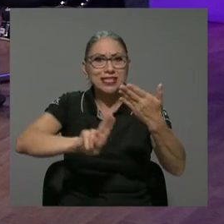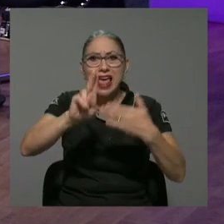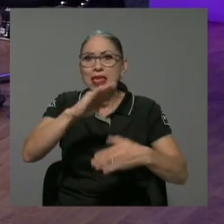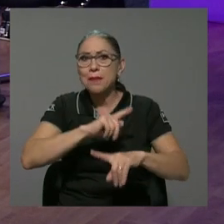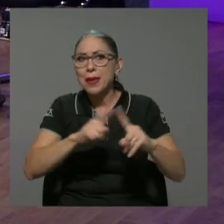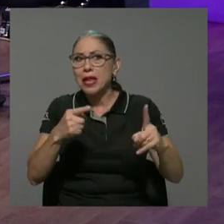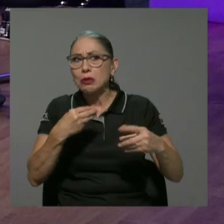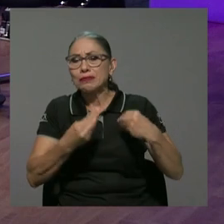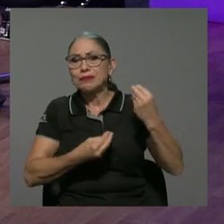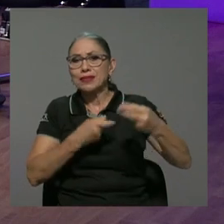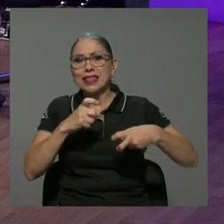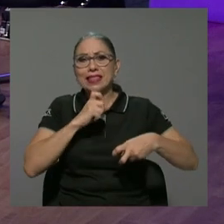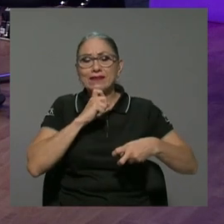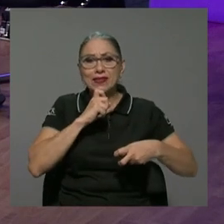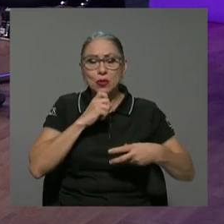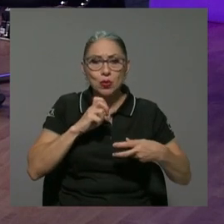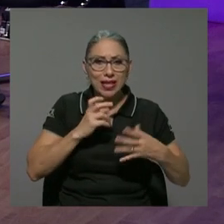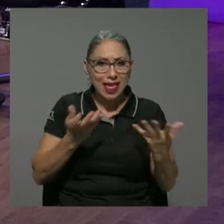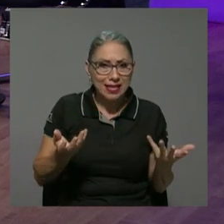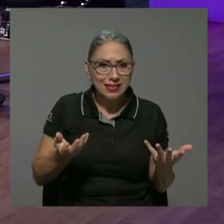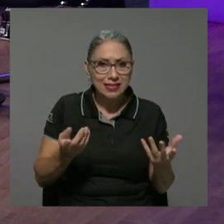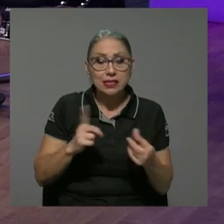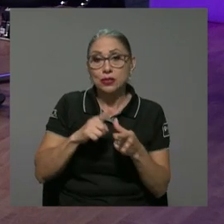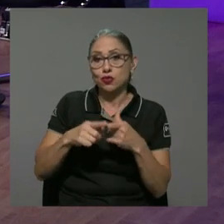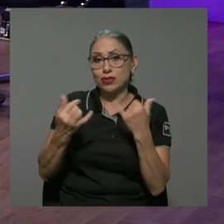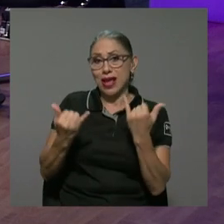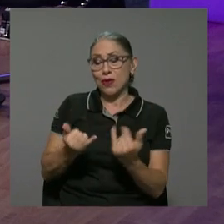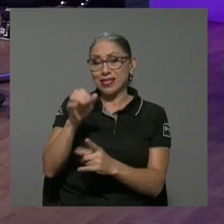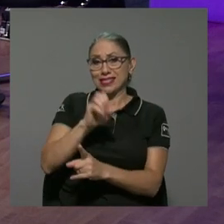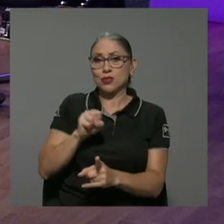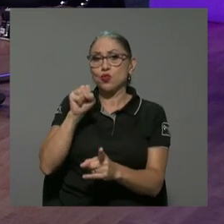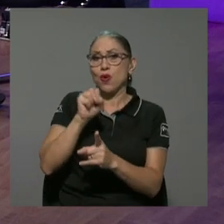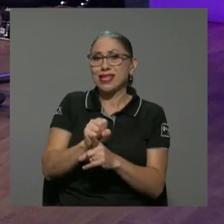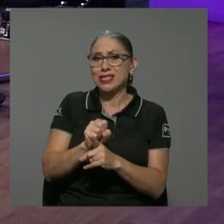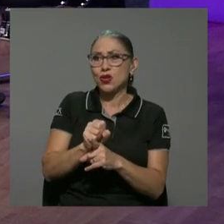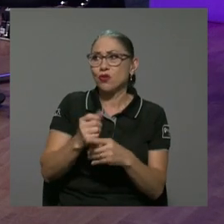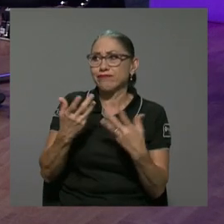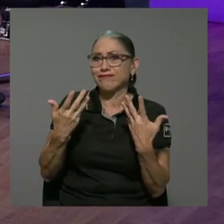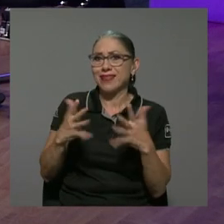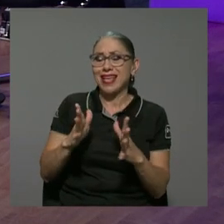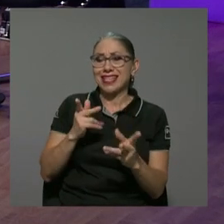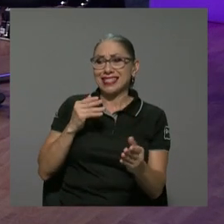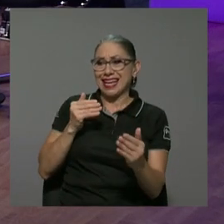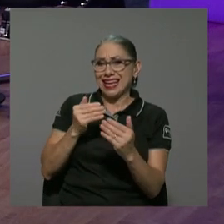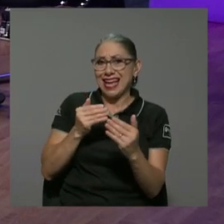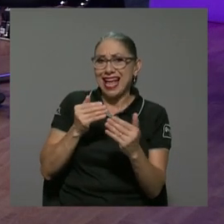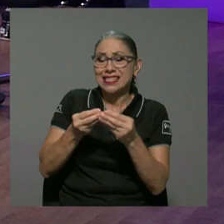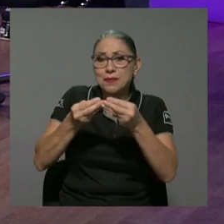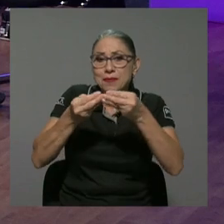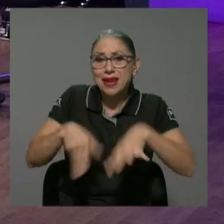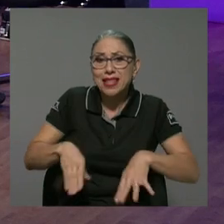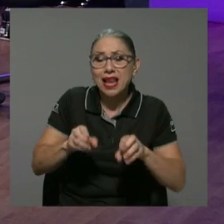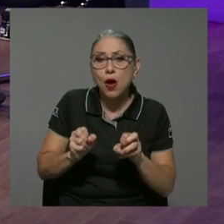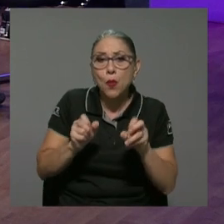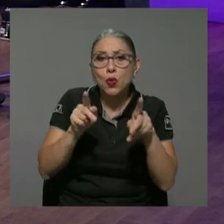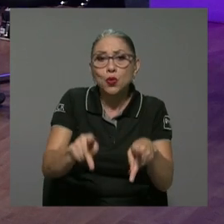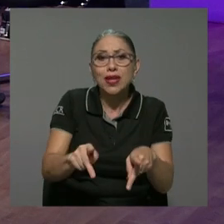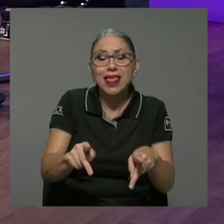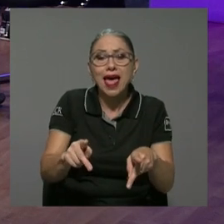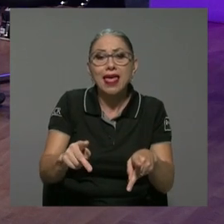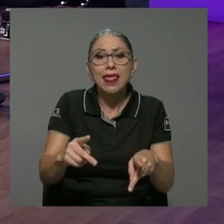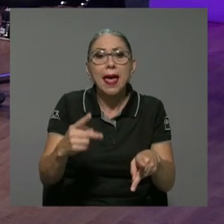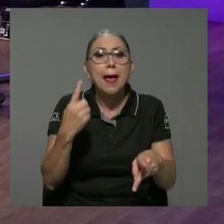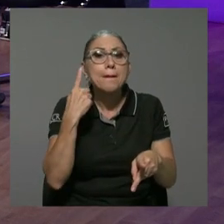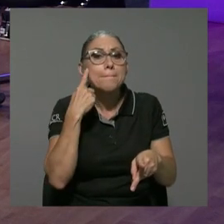situación que estamos como a las puertas de perder la oportunidad para 1.5 millones